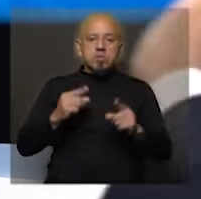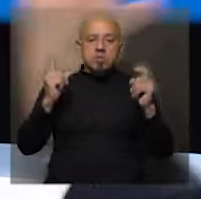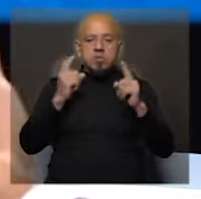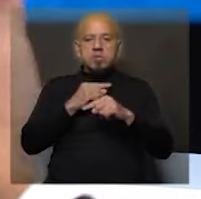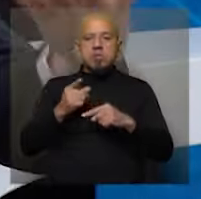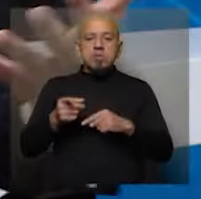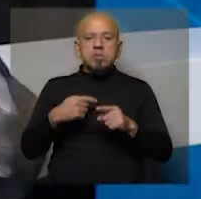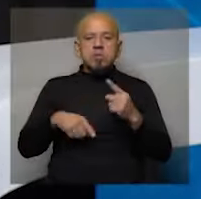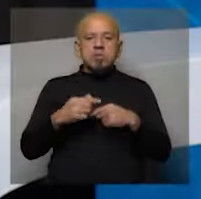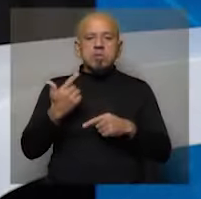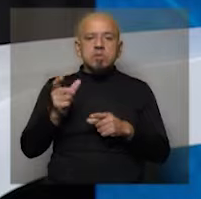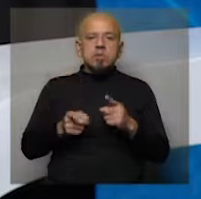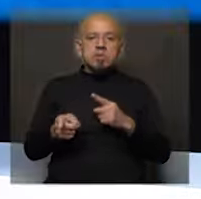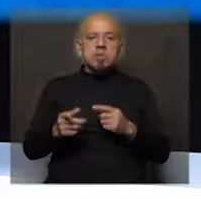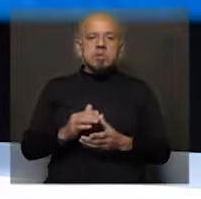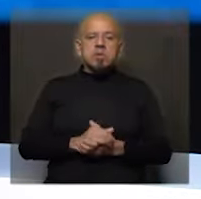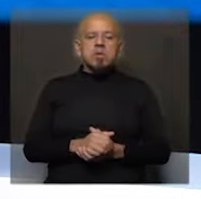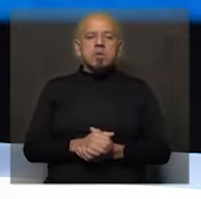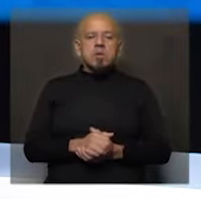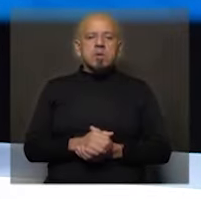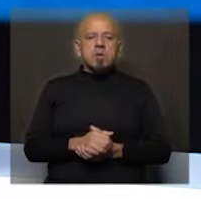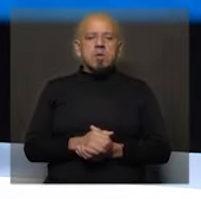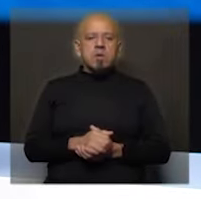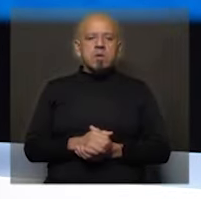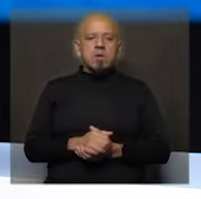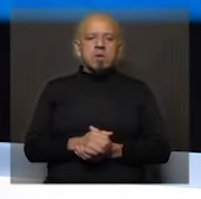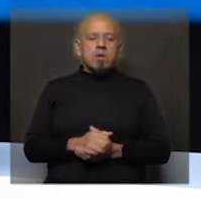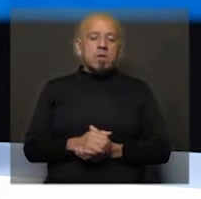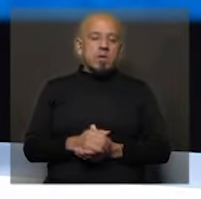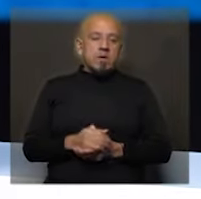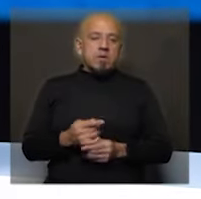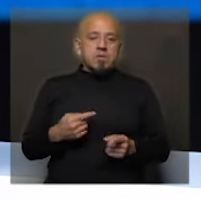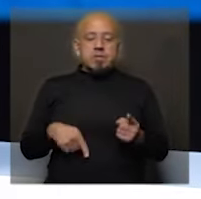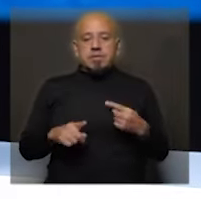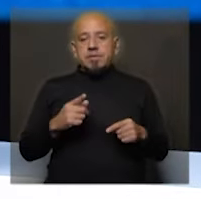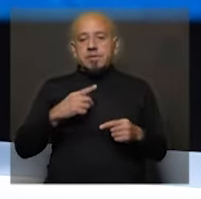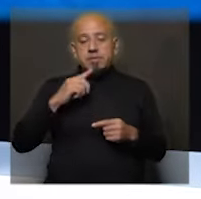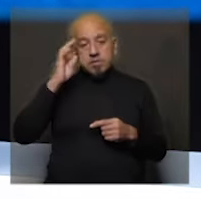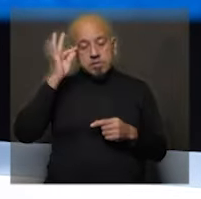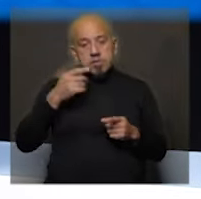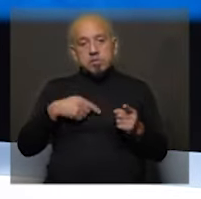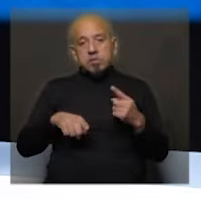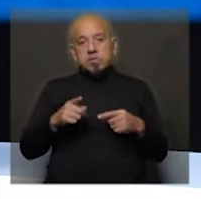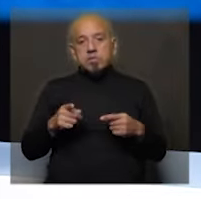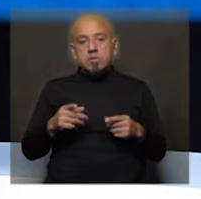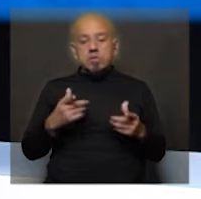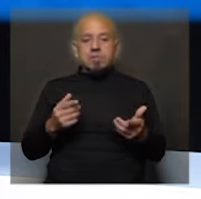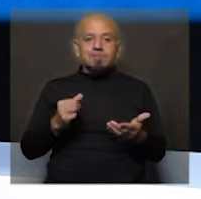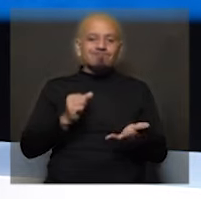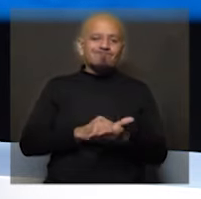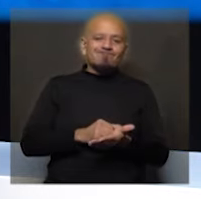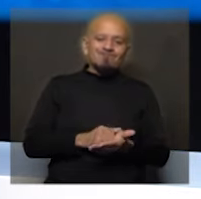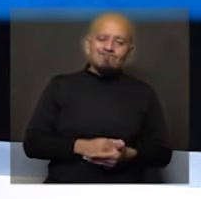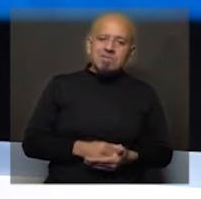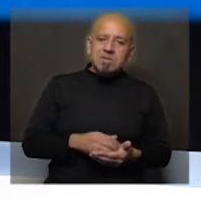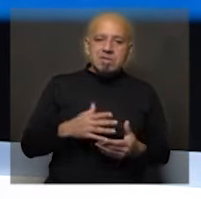en eso de acompañar a la víctima también s es muy duro decirlo así pero creo que también eh la lo duro de esto lo